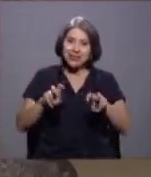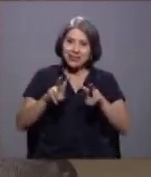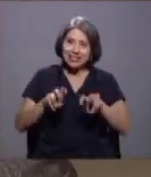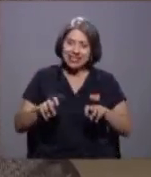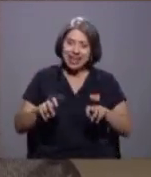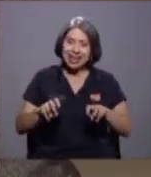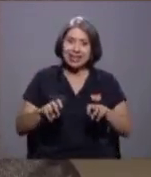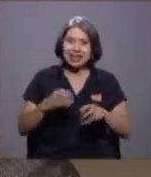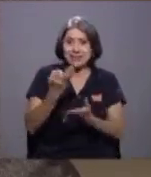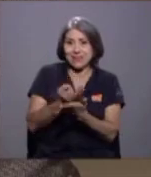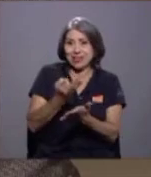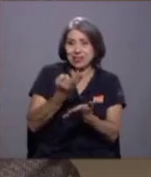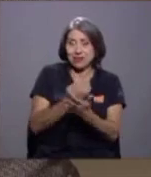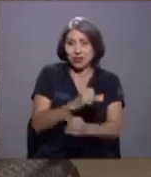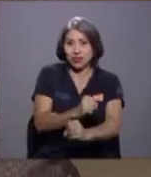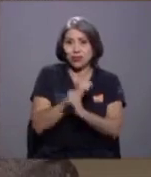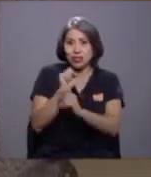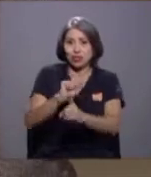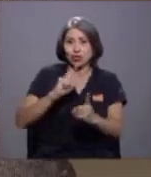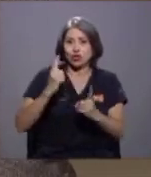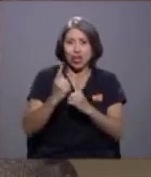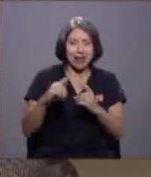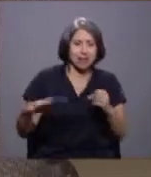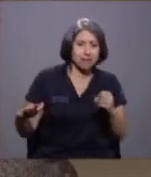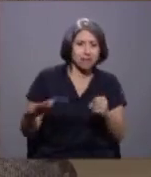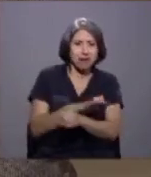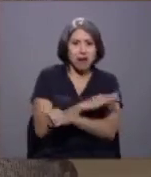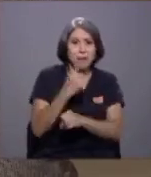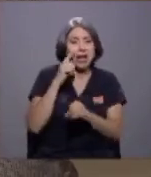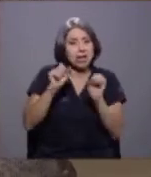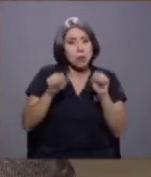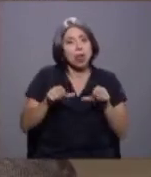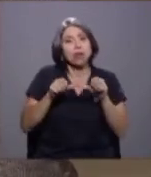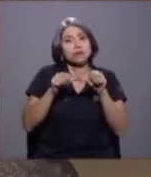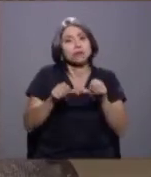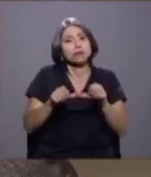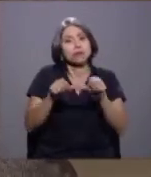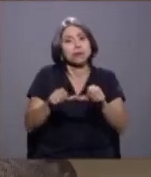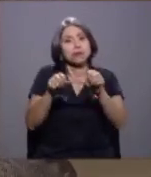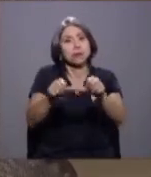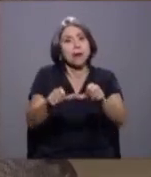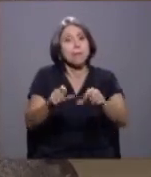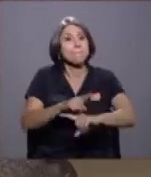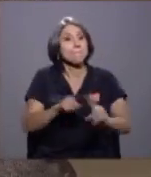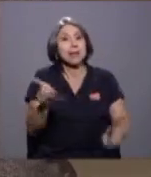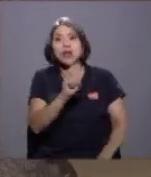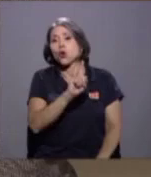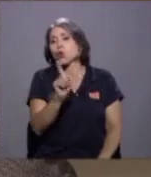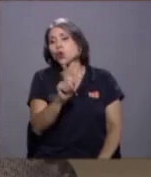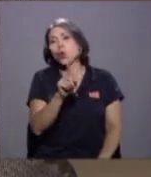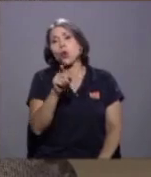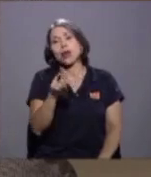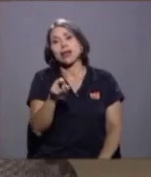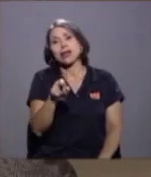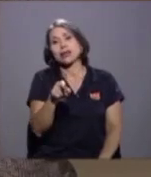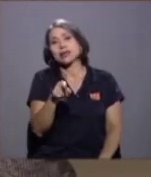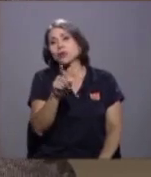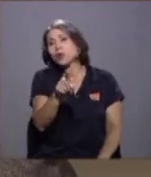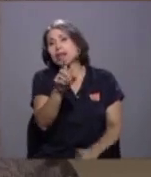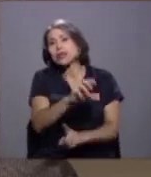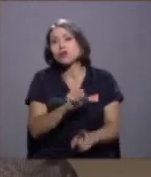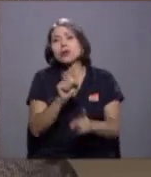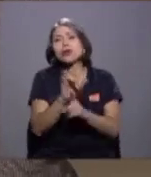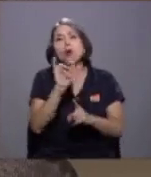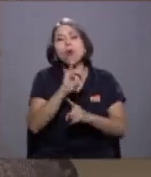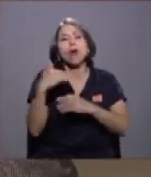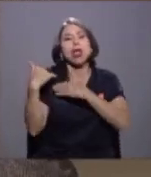del financiamiento de la seguridad social para hacerla sostenible sin que se convierta en un lastre para las personas, para